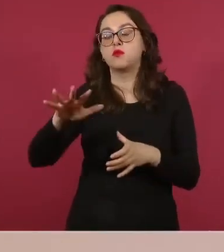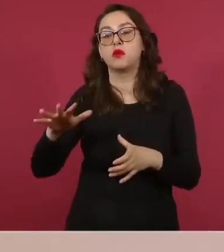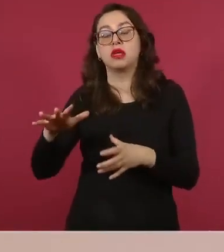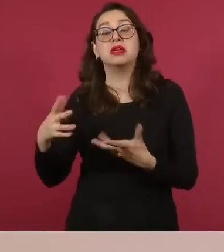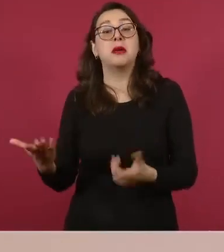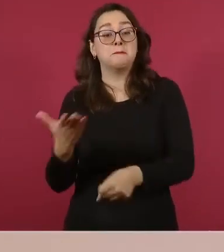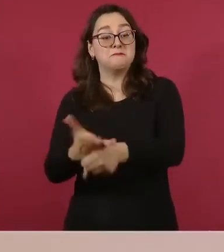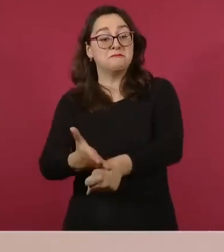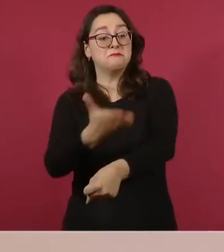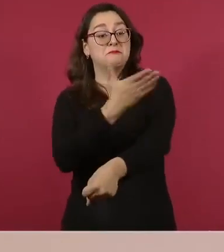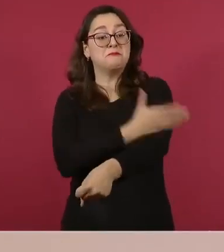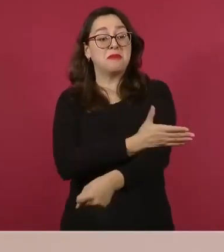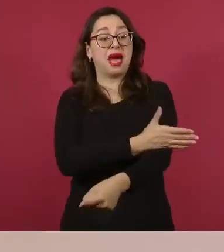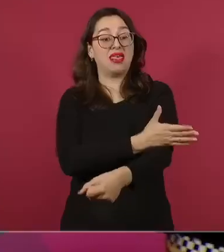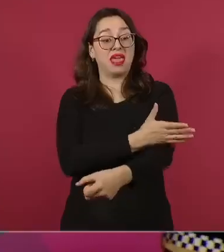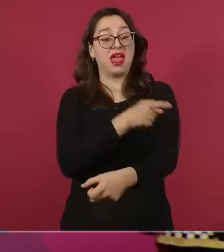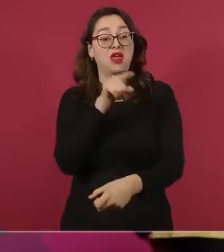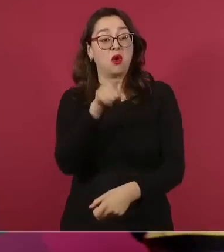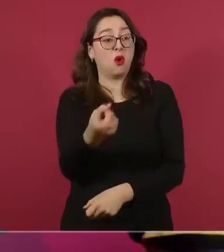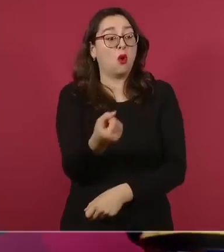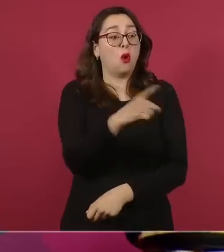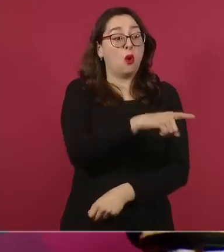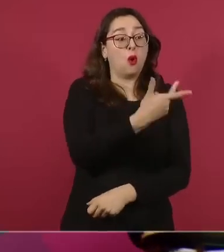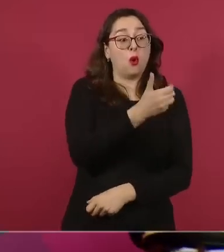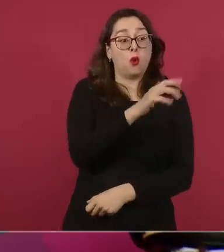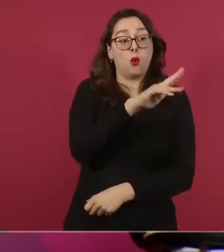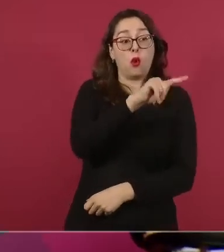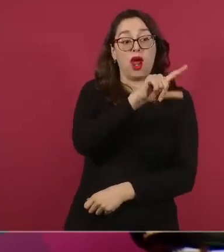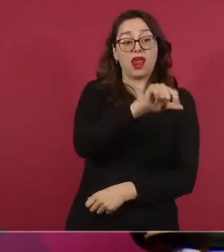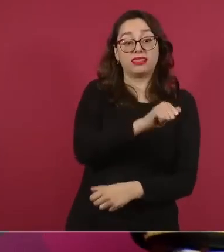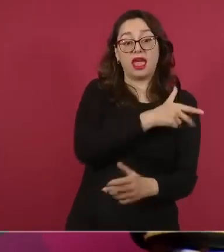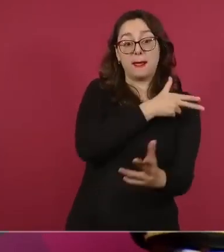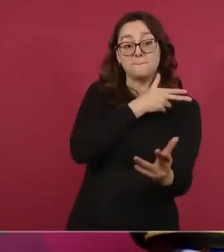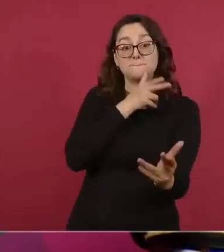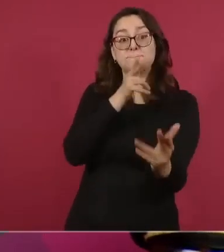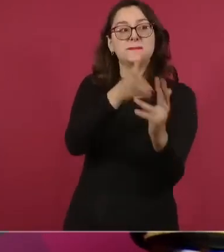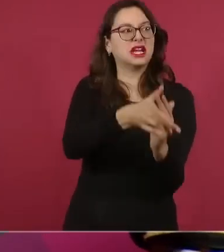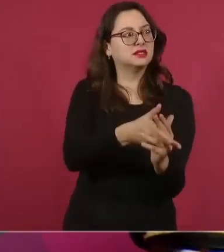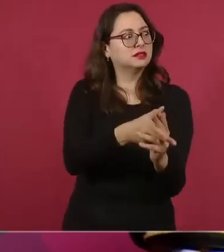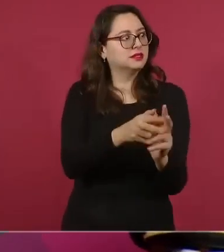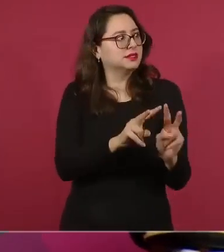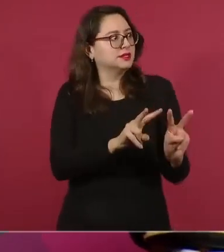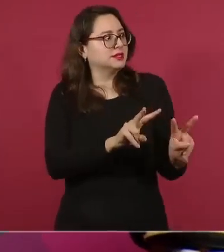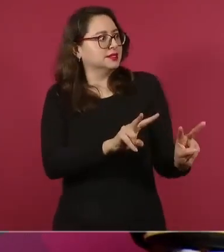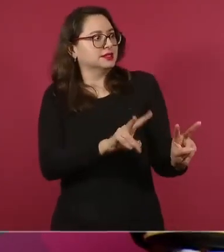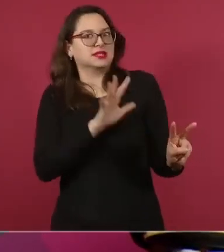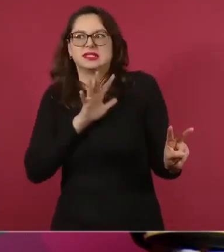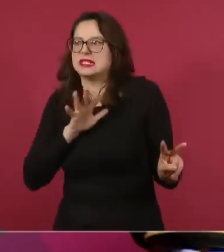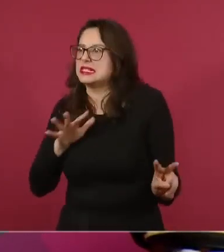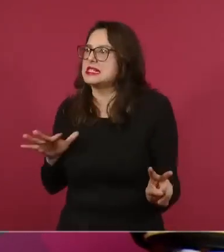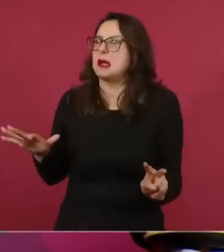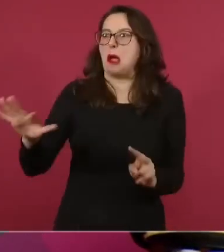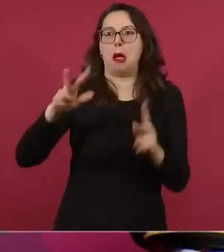Estado contra el presidente Madero. Y ese origen